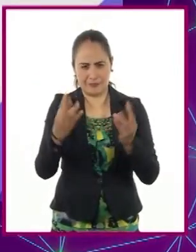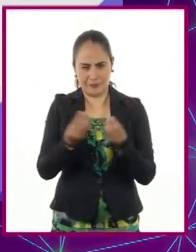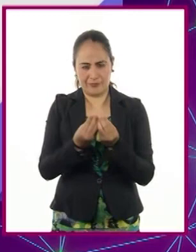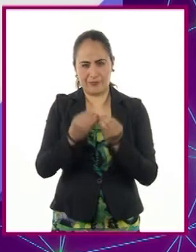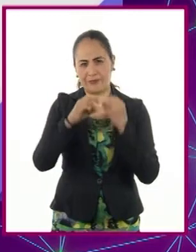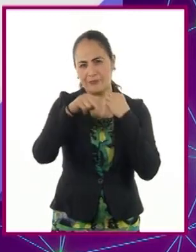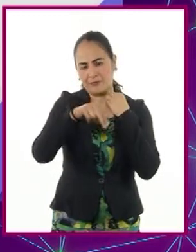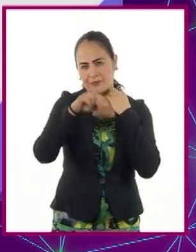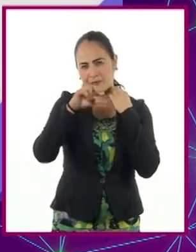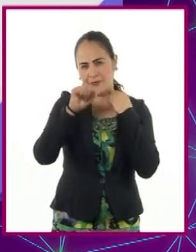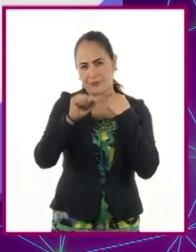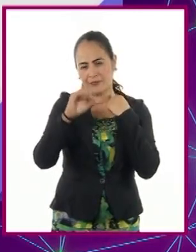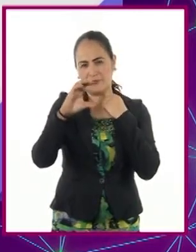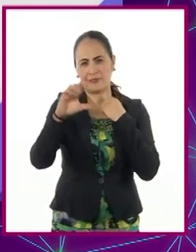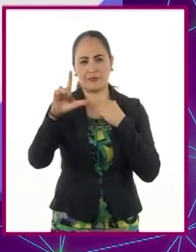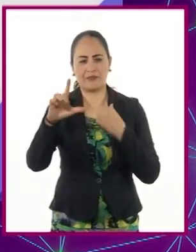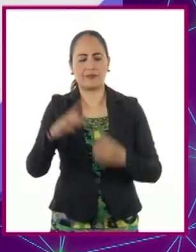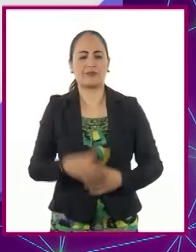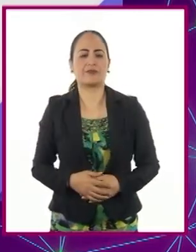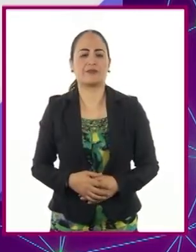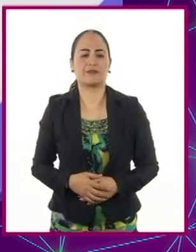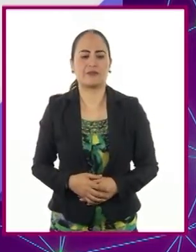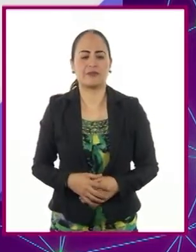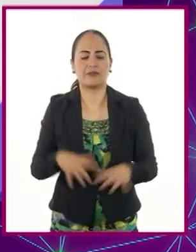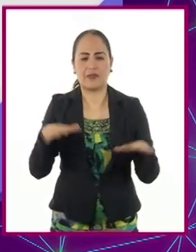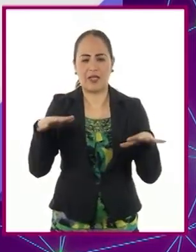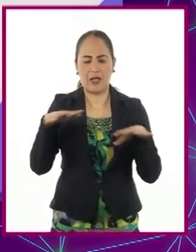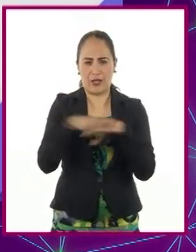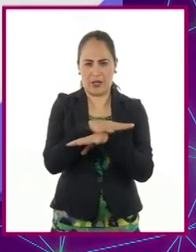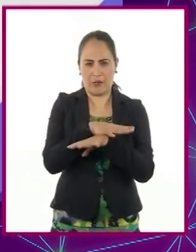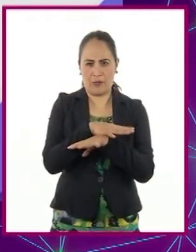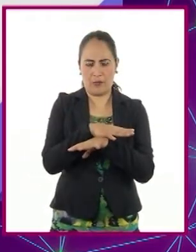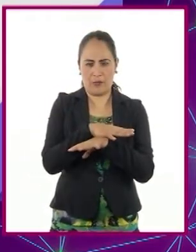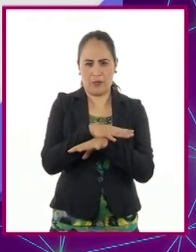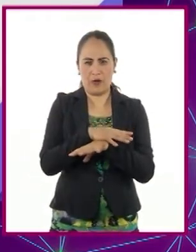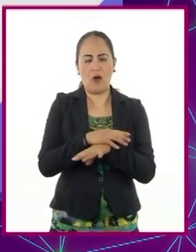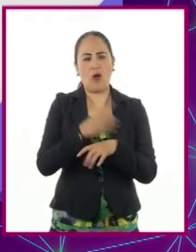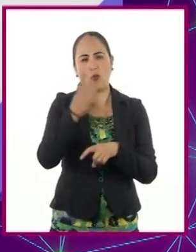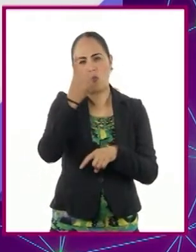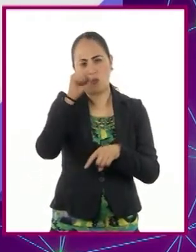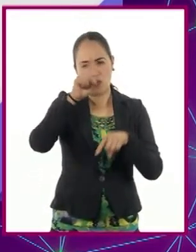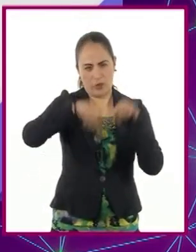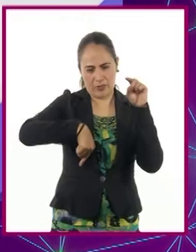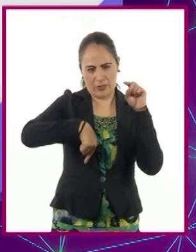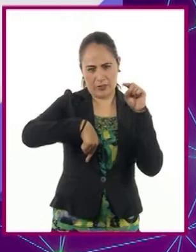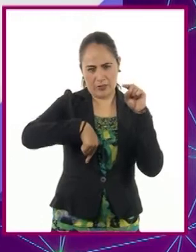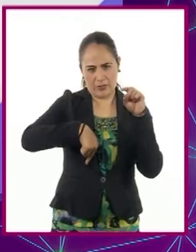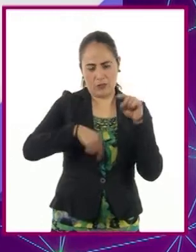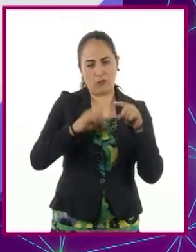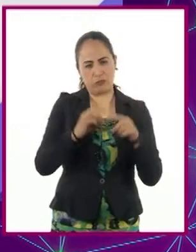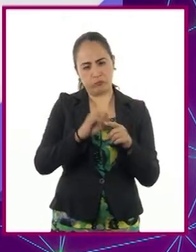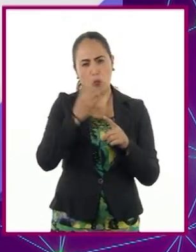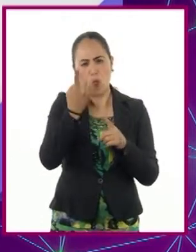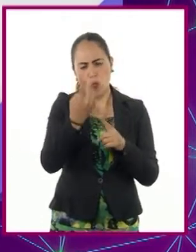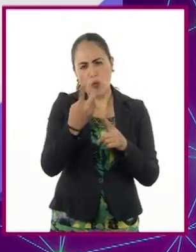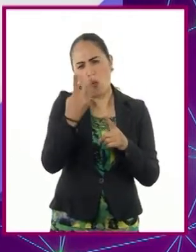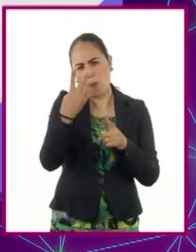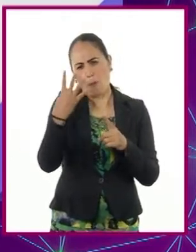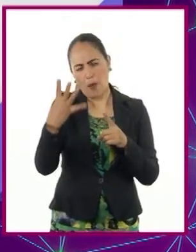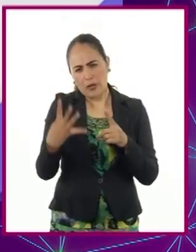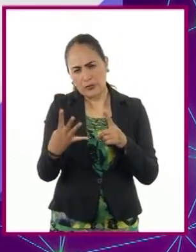de sodio. Durante la reacción se produce la oxidación de un átomo que pierde uno o más electrones de